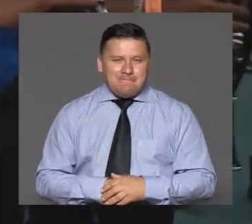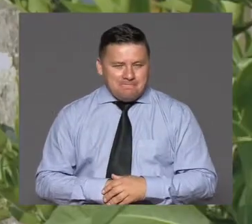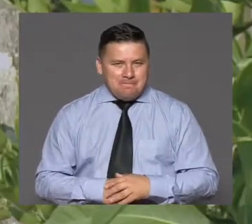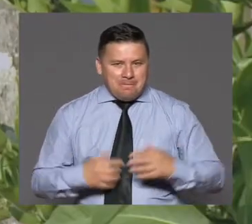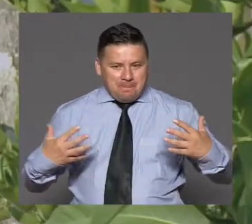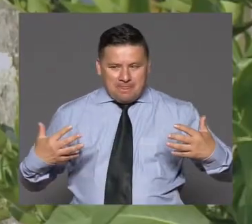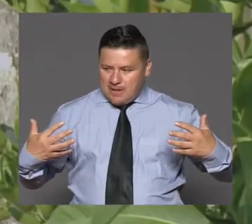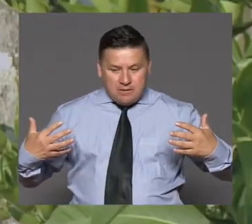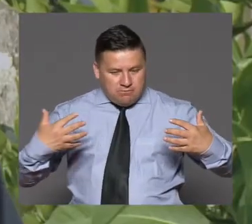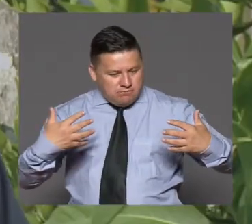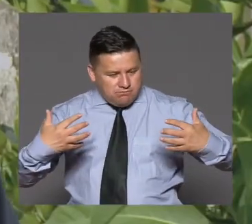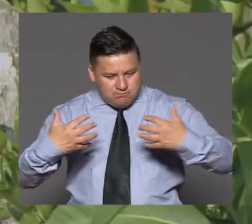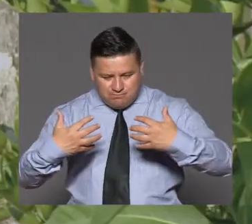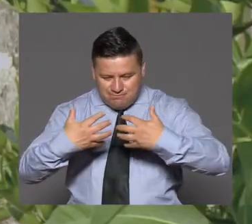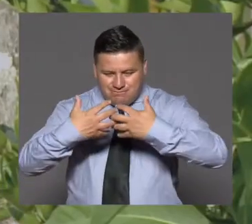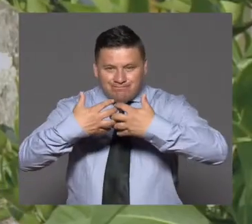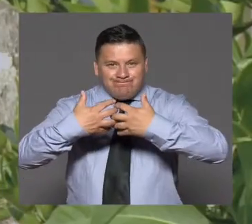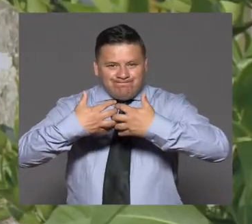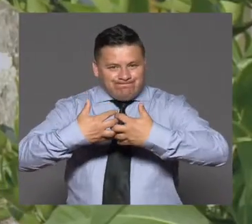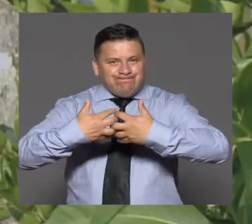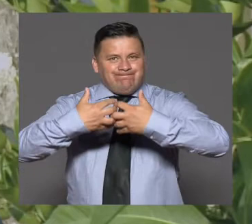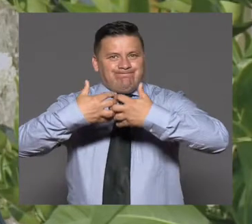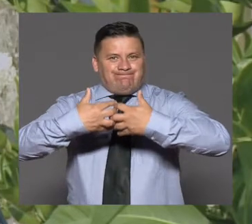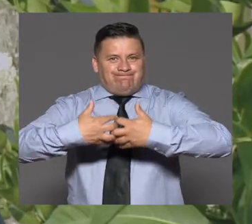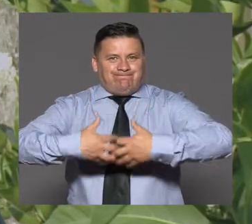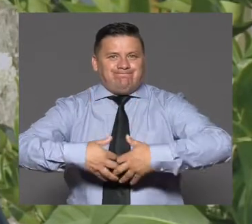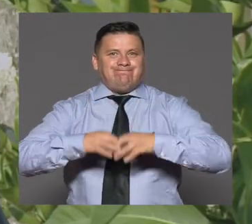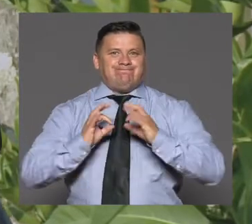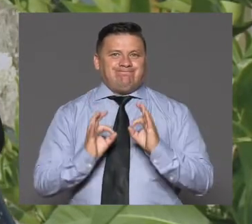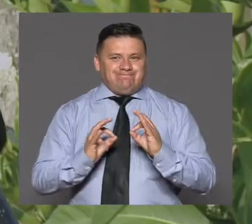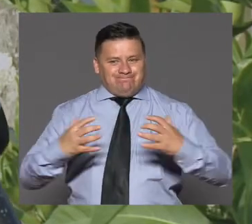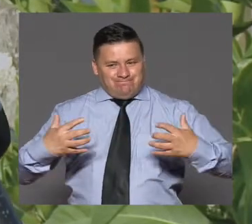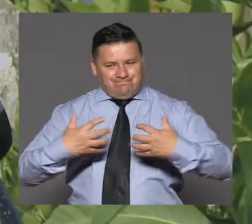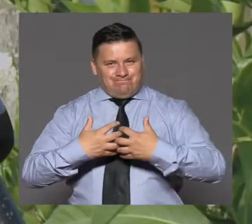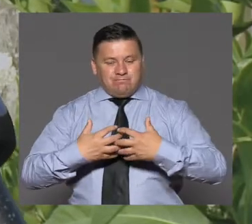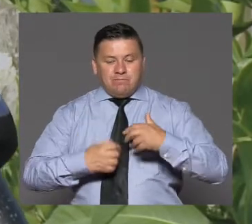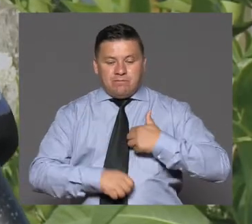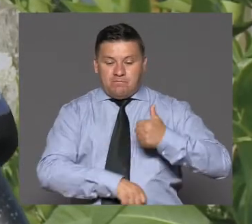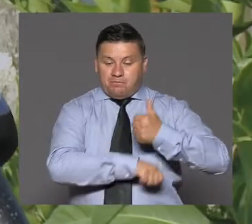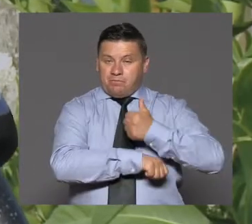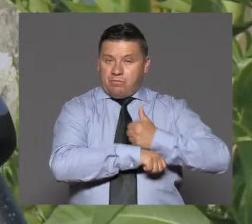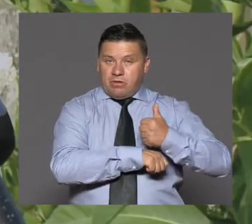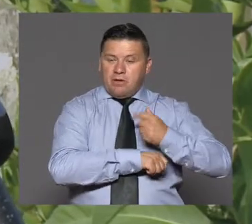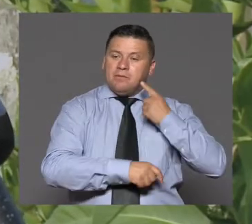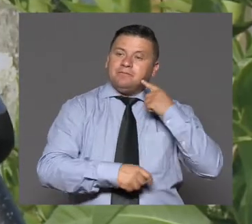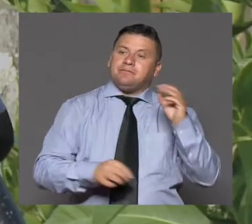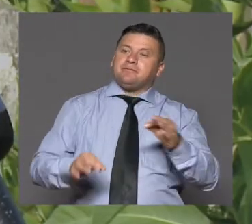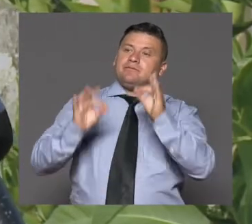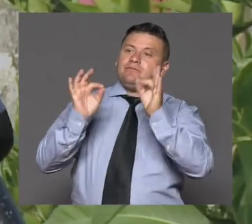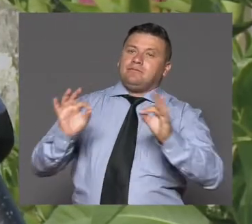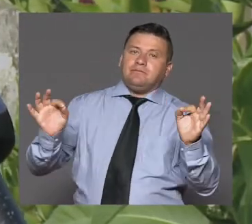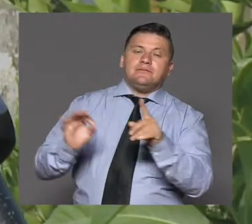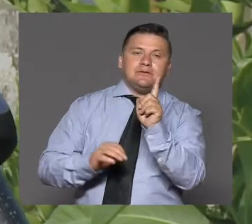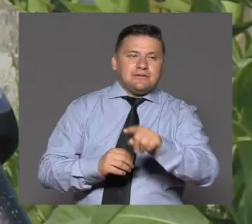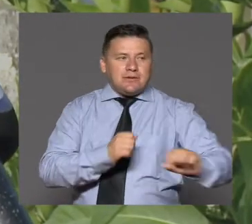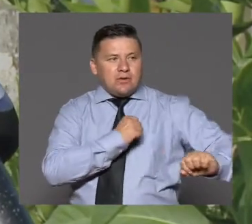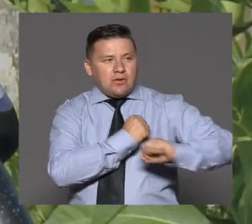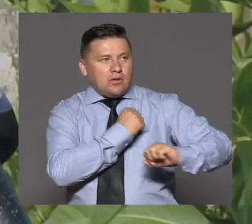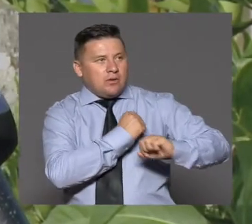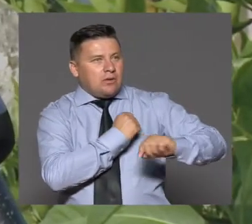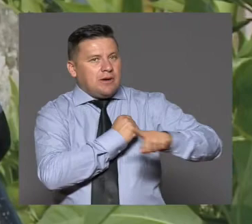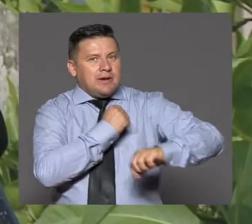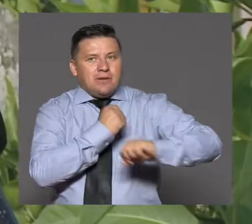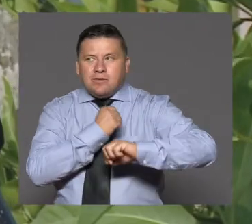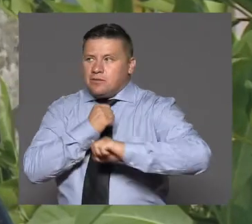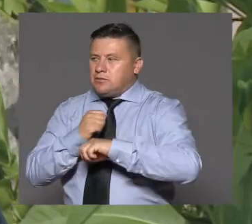engranaje importante porque cada momento tenemos que, nosotros como directores de banda, tenemos que solicitar apoyo a las